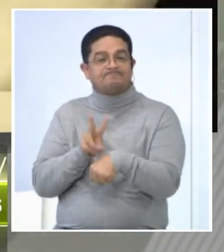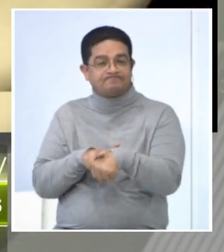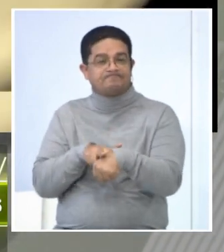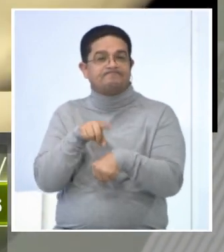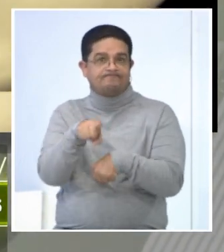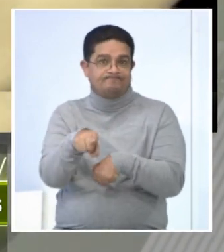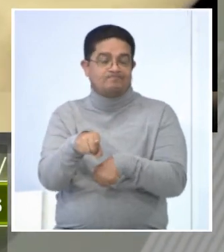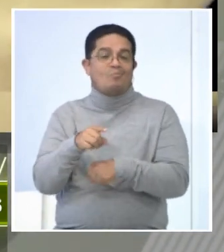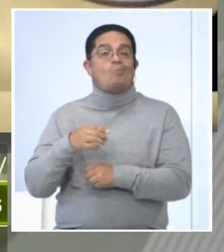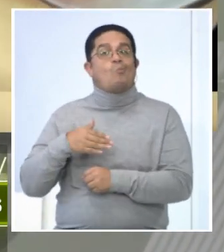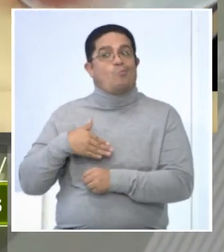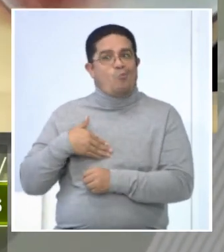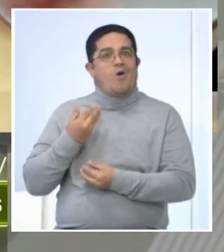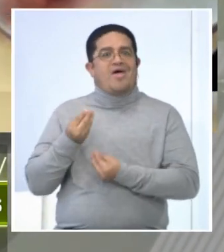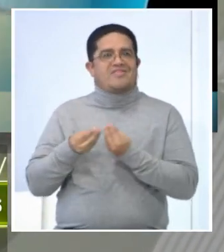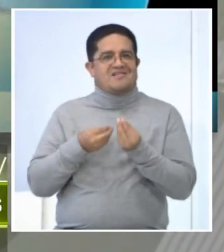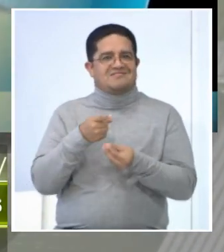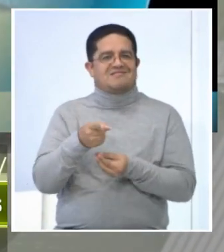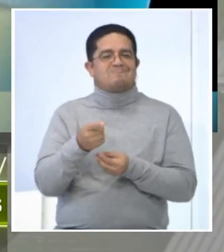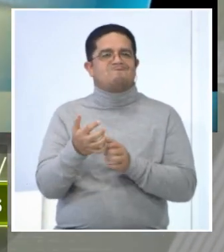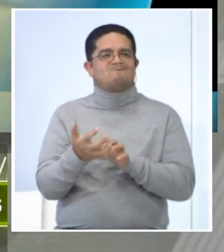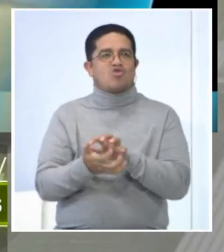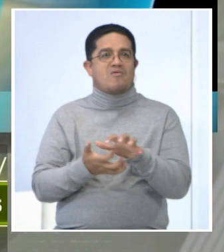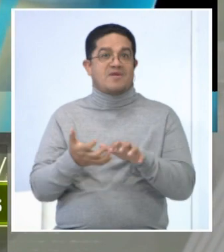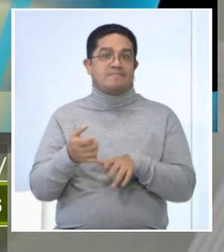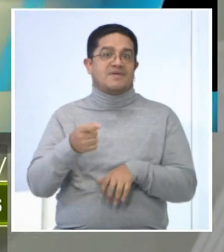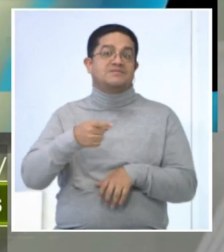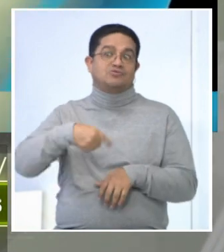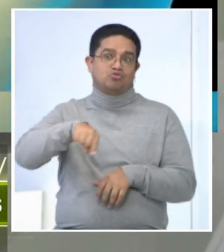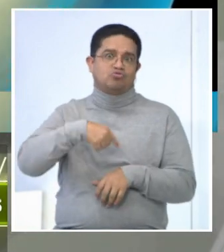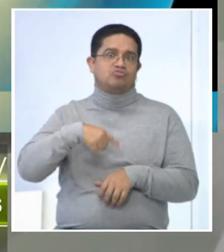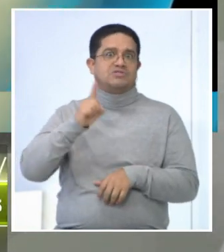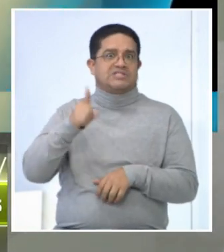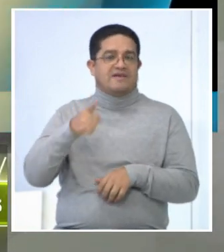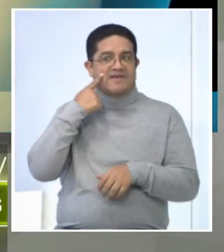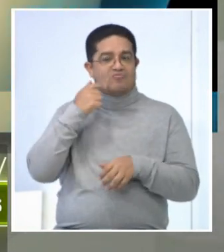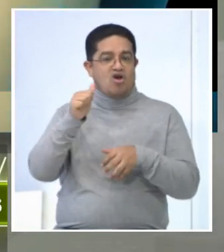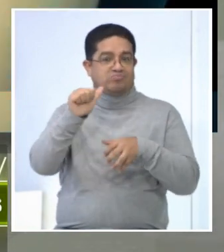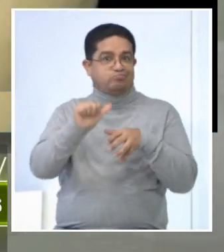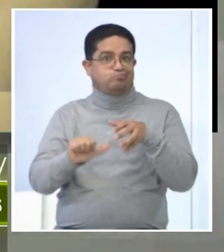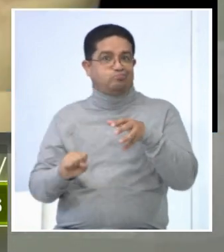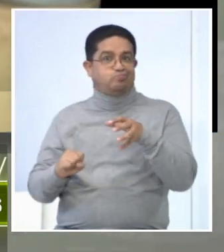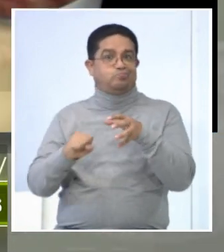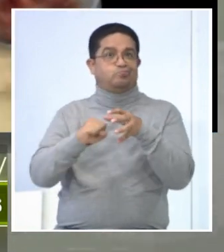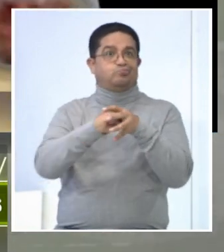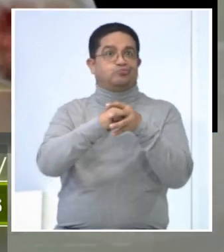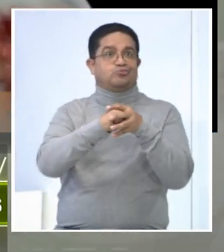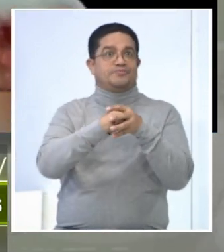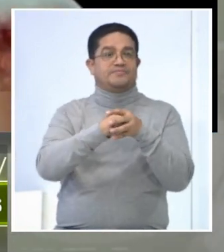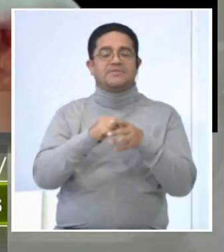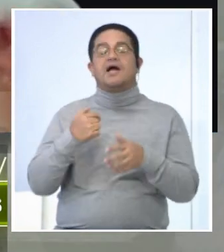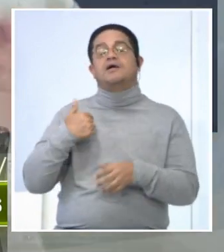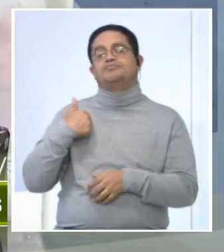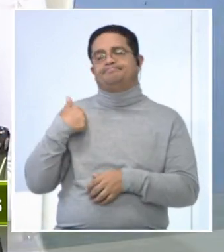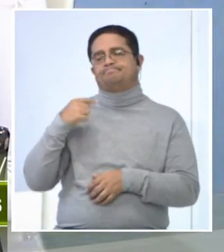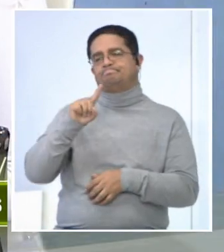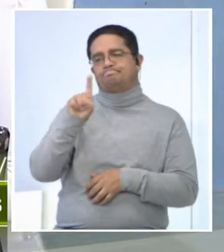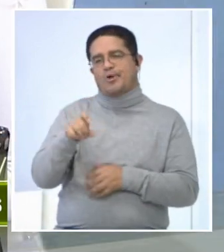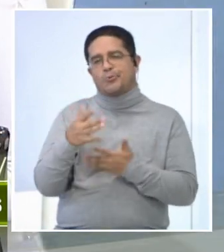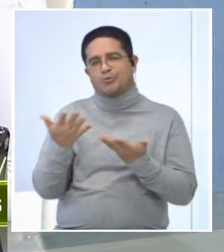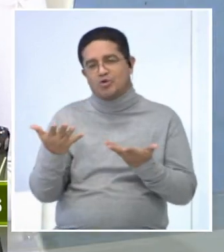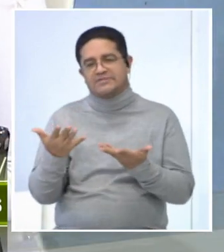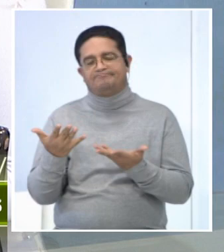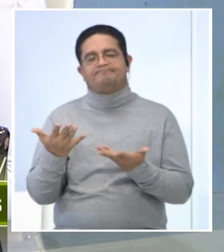produzca este tipo de patología y nosotros posteriormente reemplazar la articulación. Claro, pregunto esto porque dirán, bueno, pero